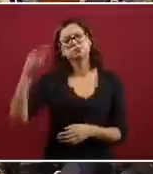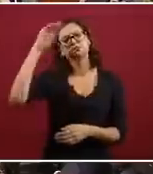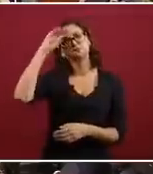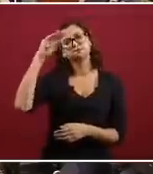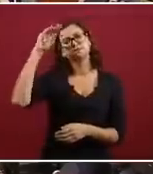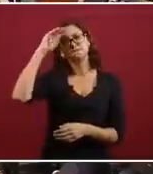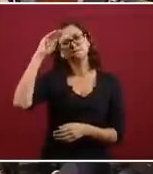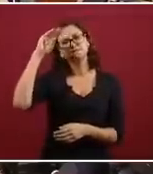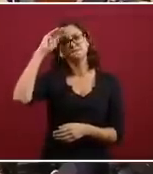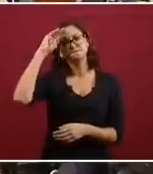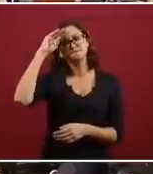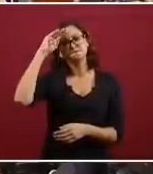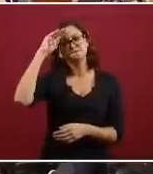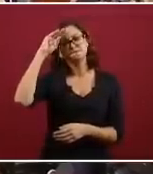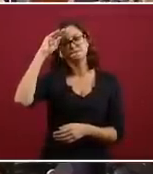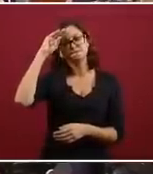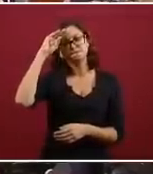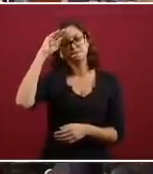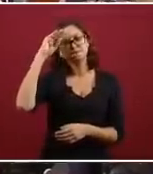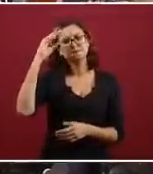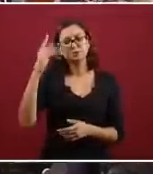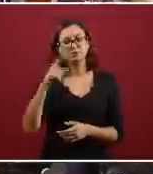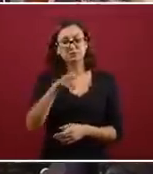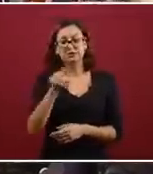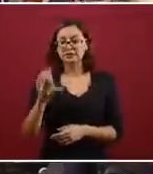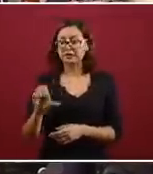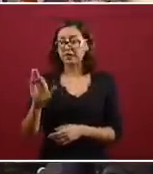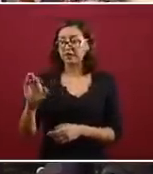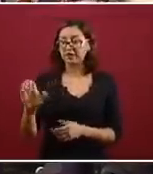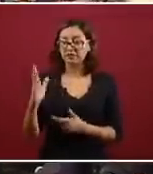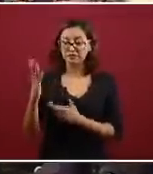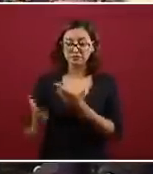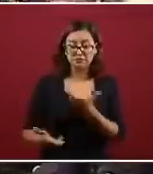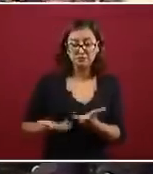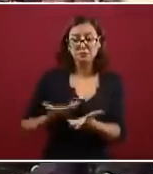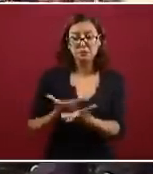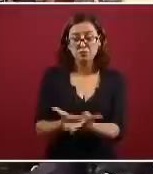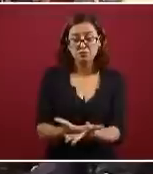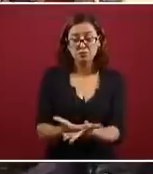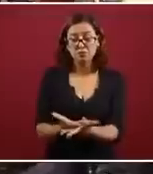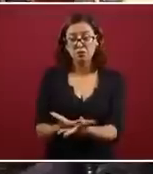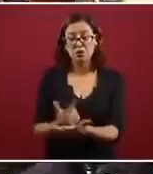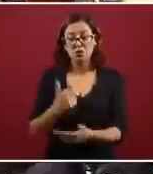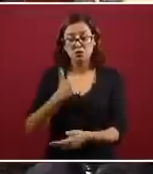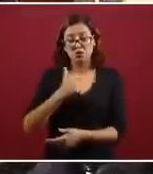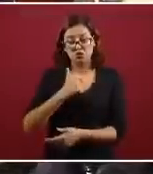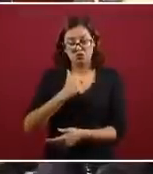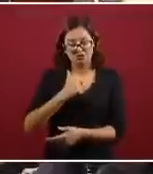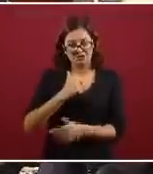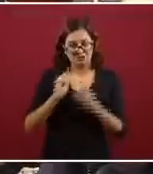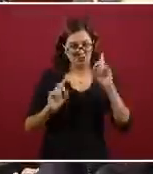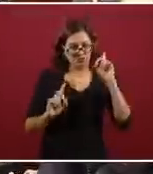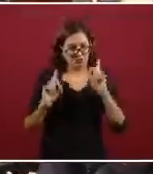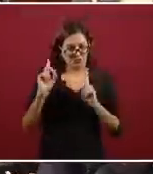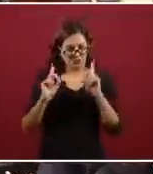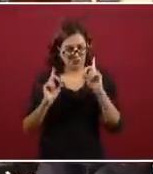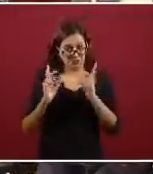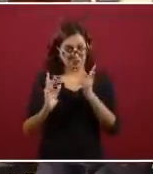de Electricidad, yo todavía no me atrevería a